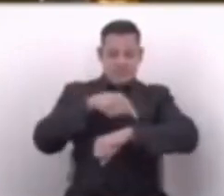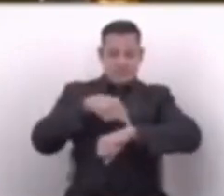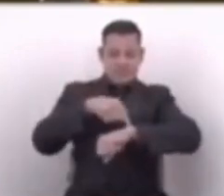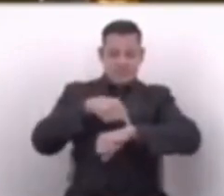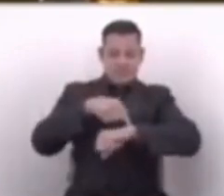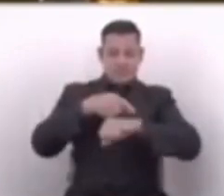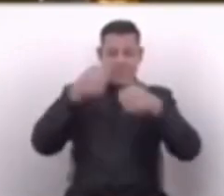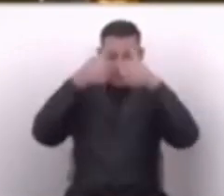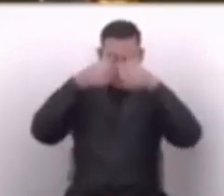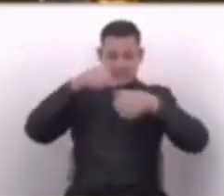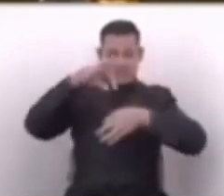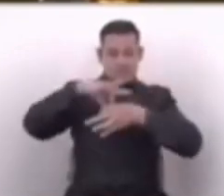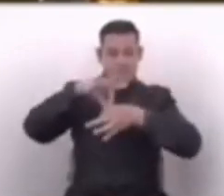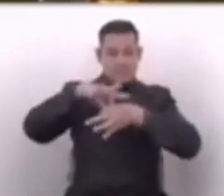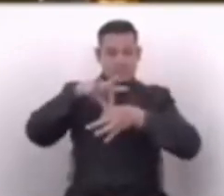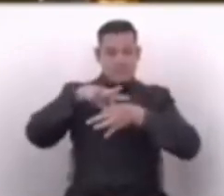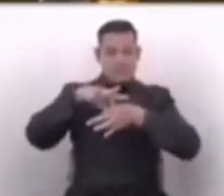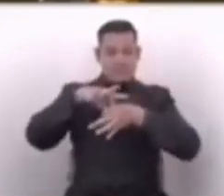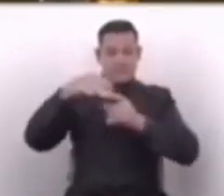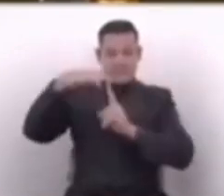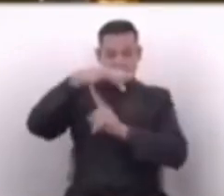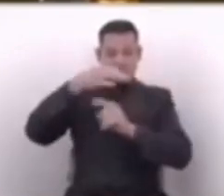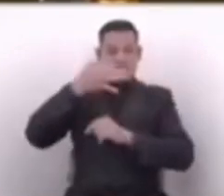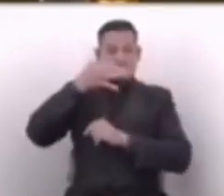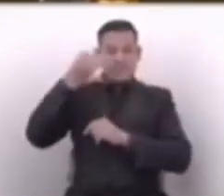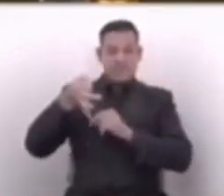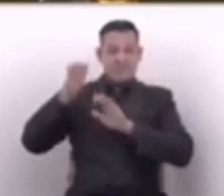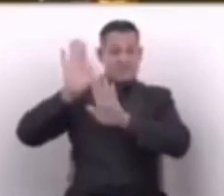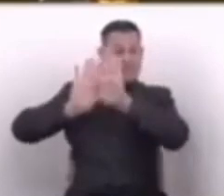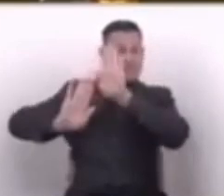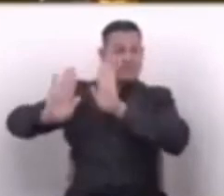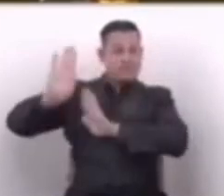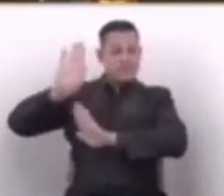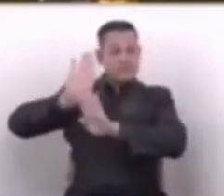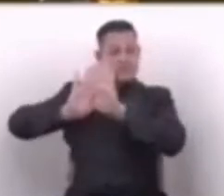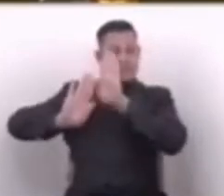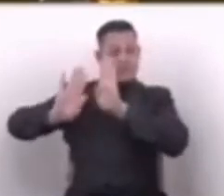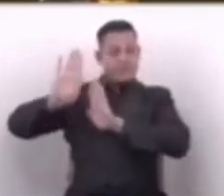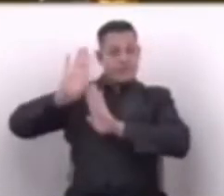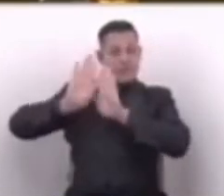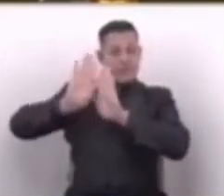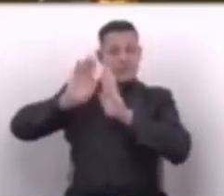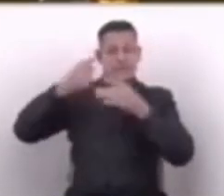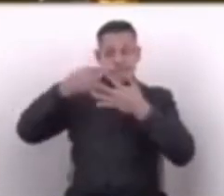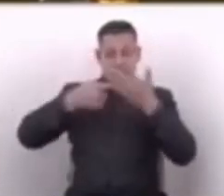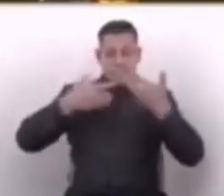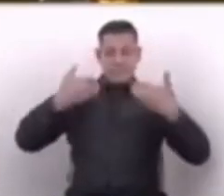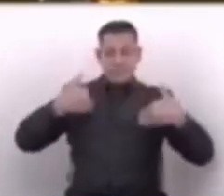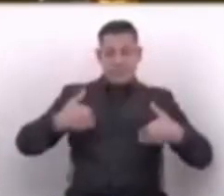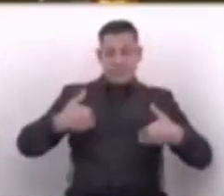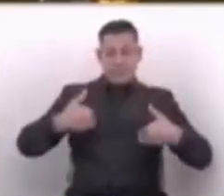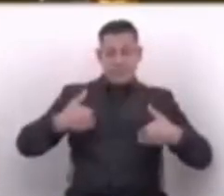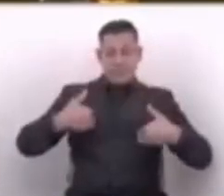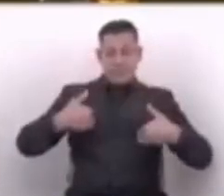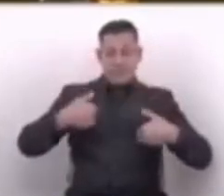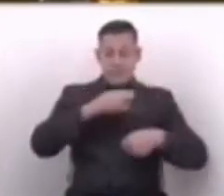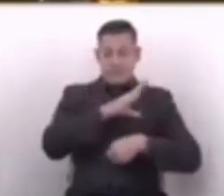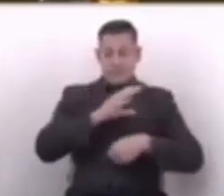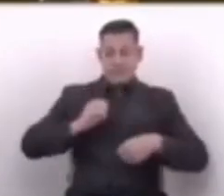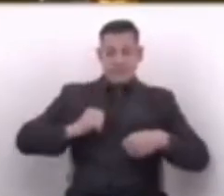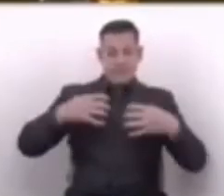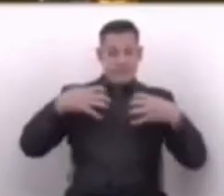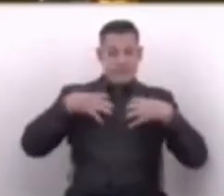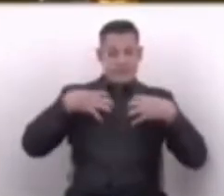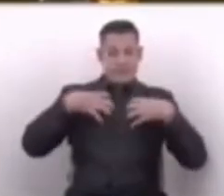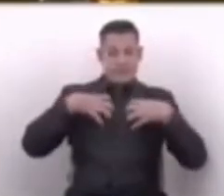va a votar, es un hecho verdaderamente histórico. Es el derecho que los